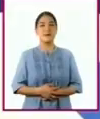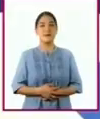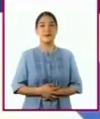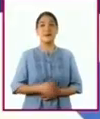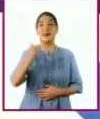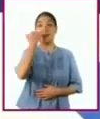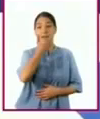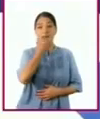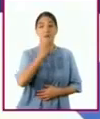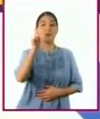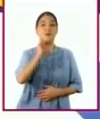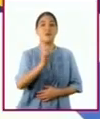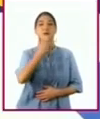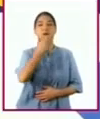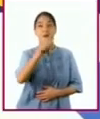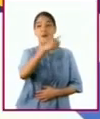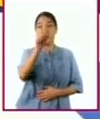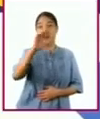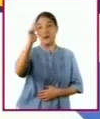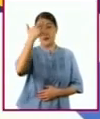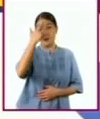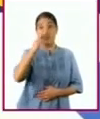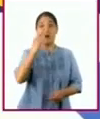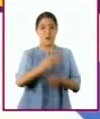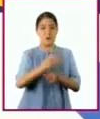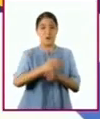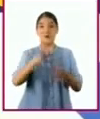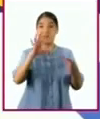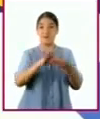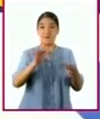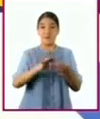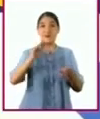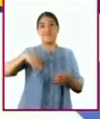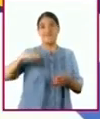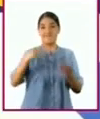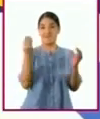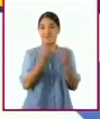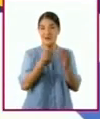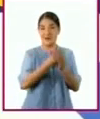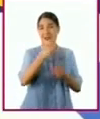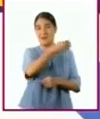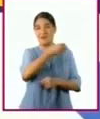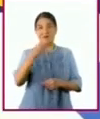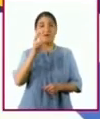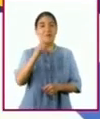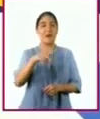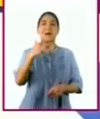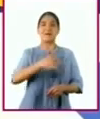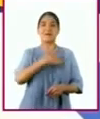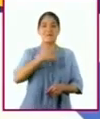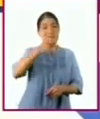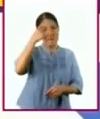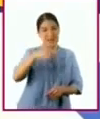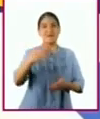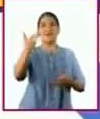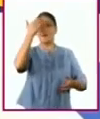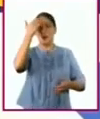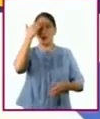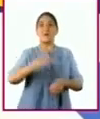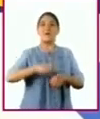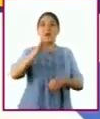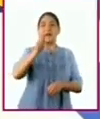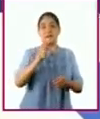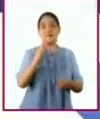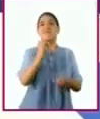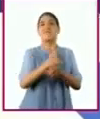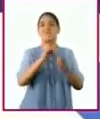Alumnas y alumnos, recuerden que los contenidos desarrollados a lo largo de las sesiones los pueden enriquecer con la información de su libro